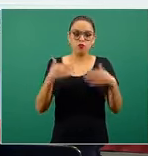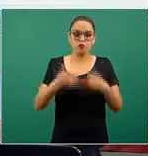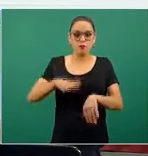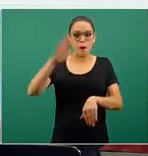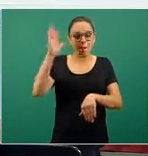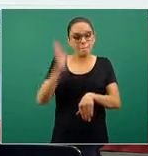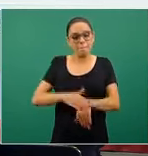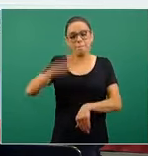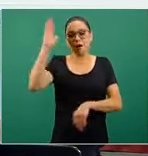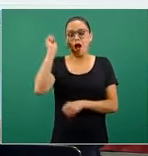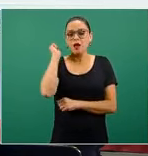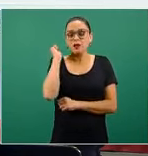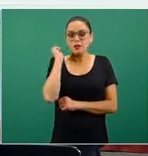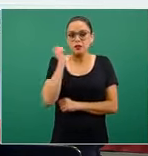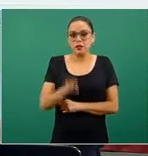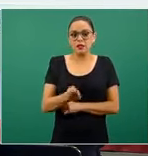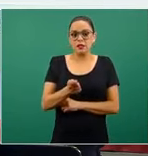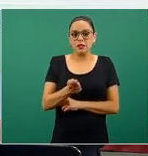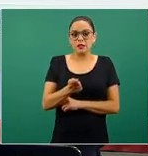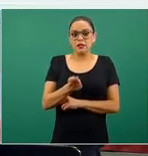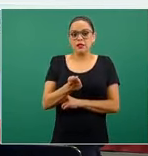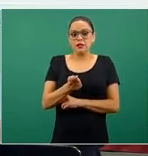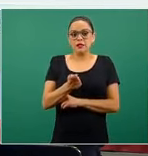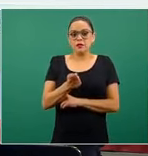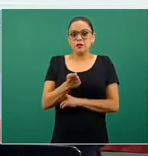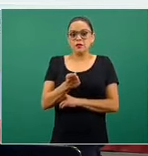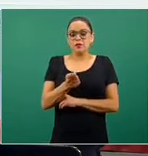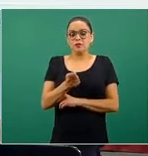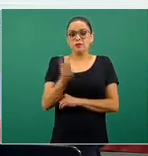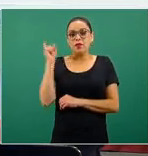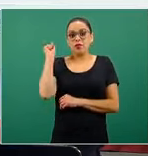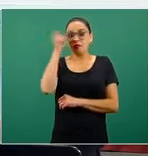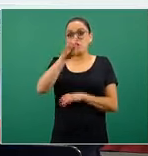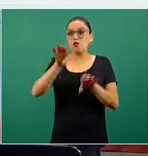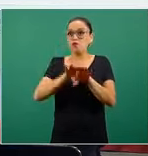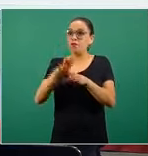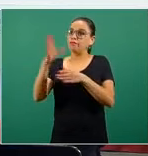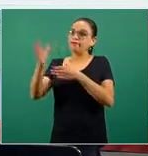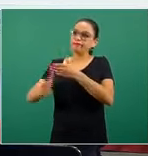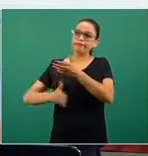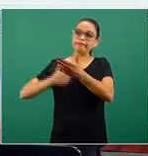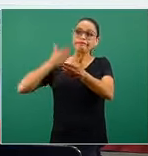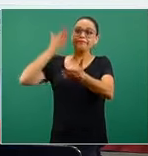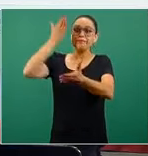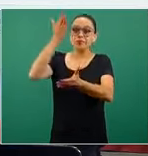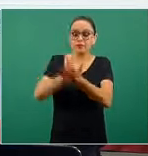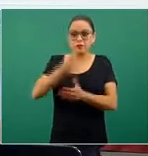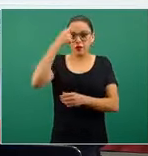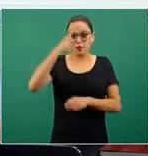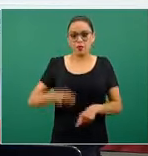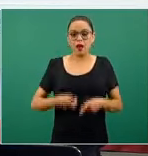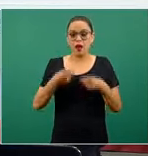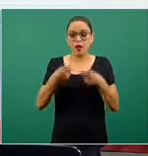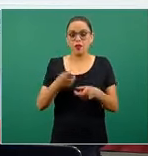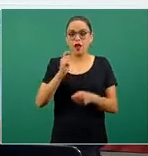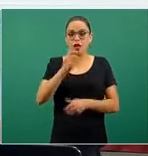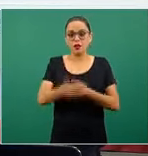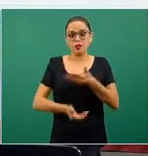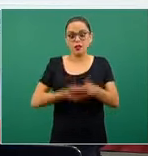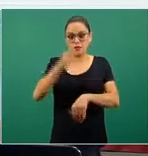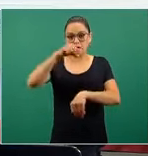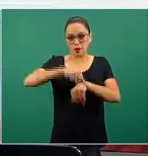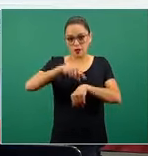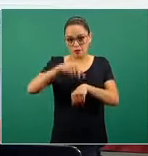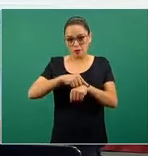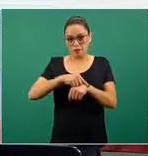más relevante el poder llegar y alcanzar un servicio médico de segundo o tercer nivel, donde inclusive